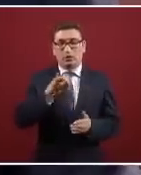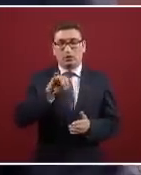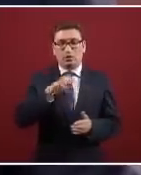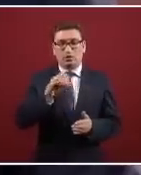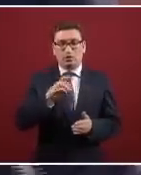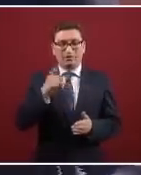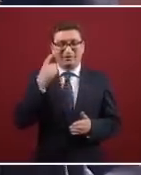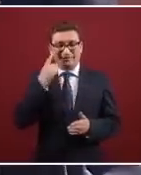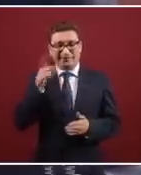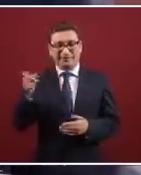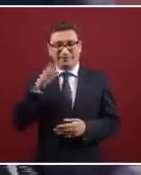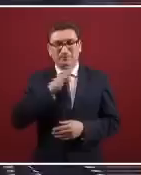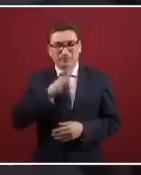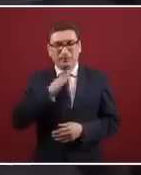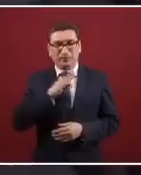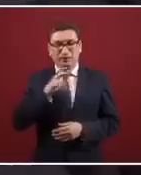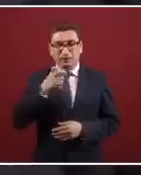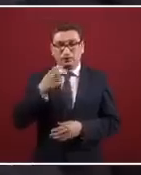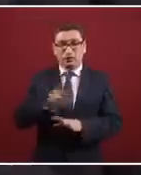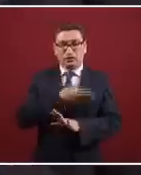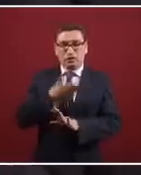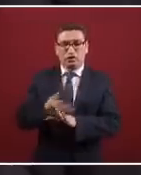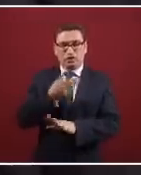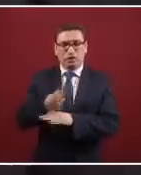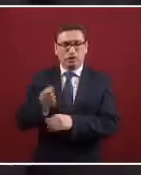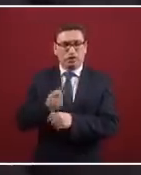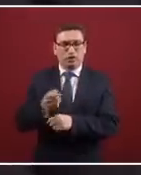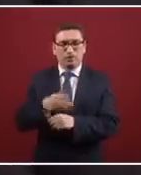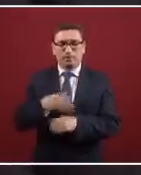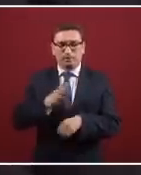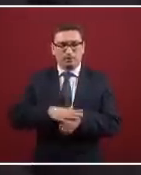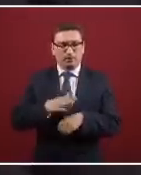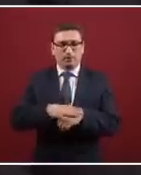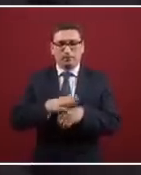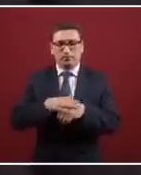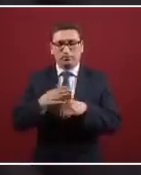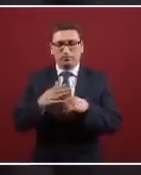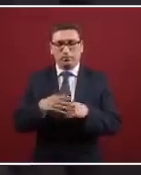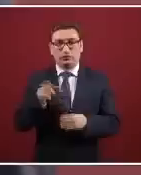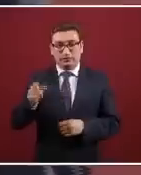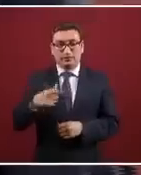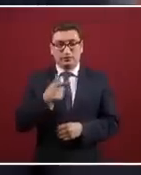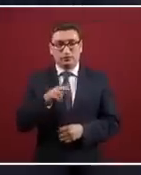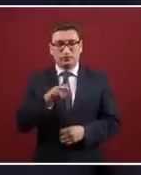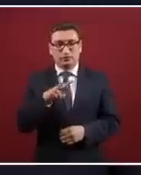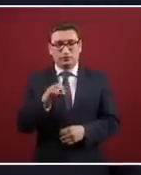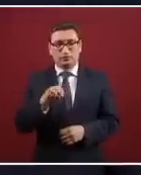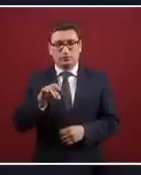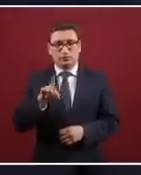Bueno, eran tantos los ataques que precisamente Gustavo Madero,